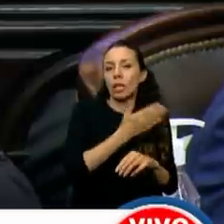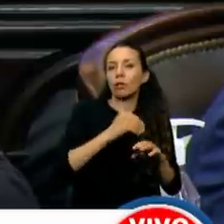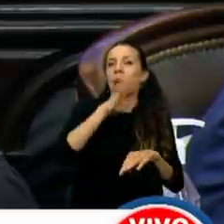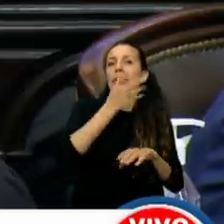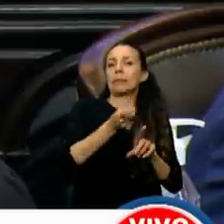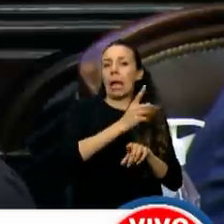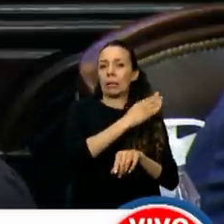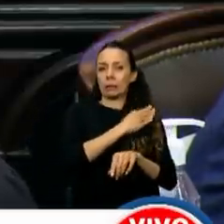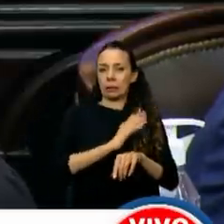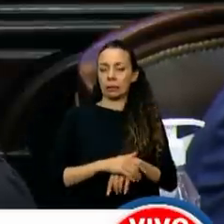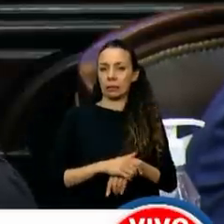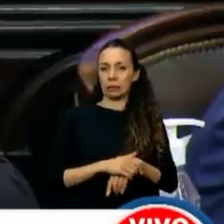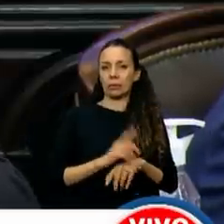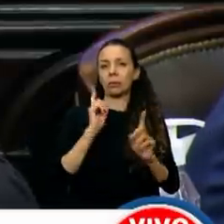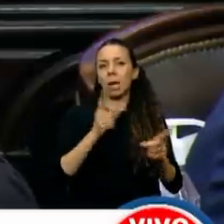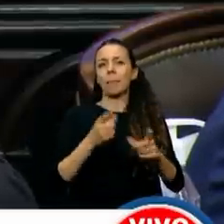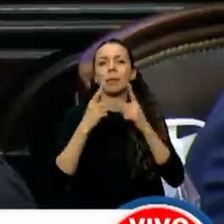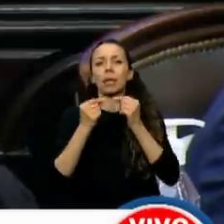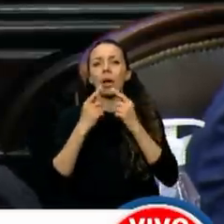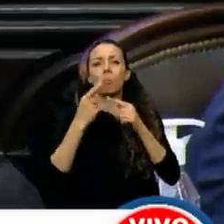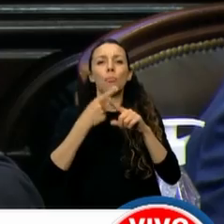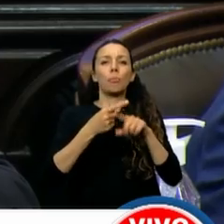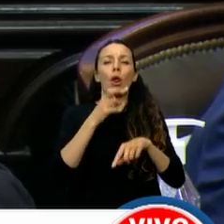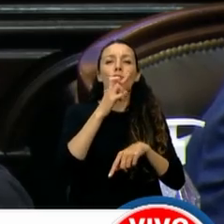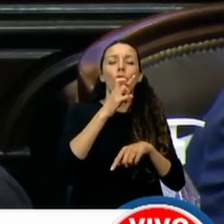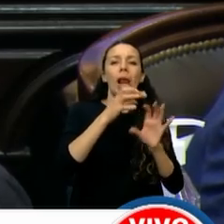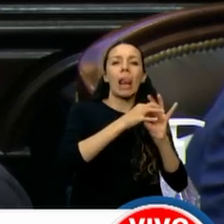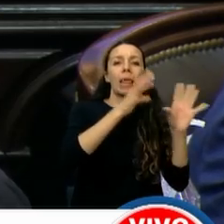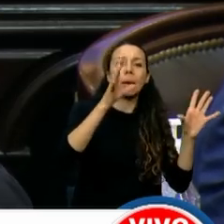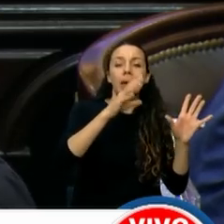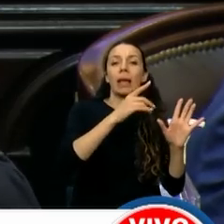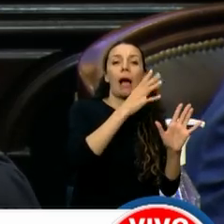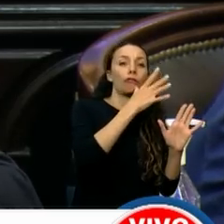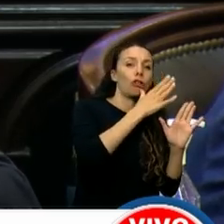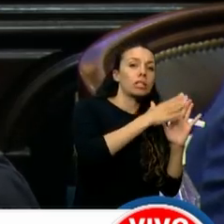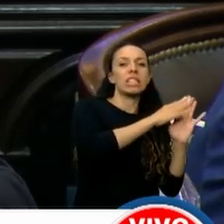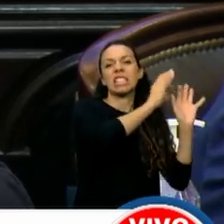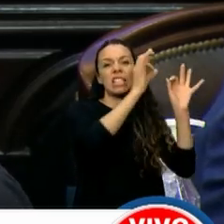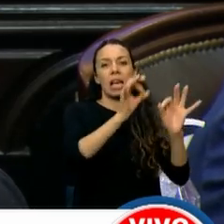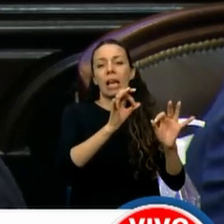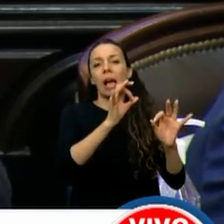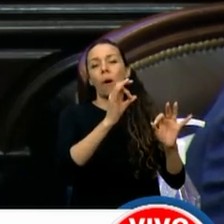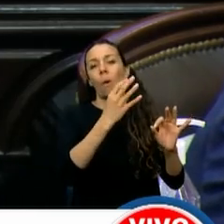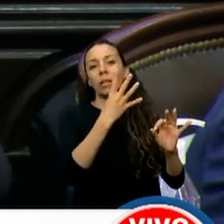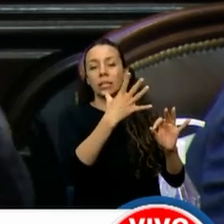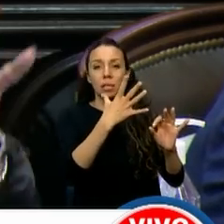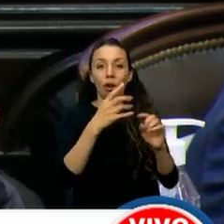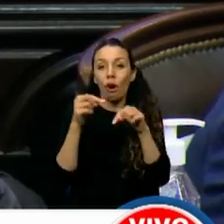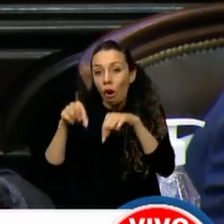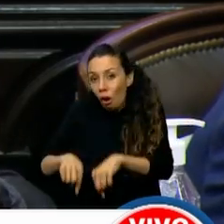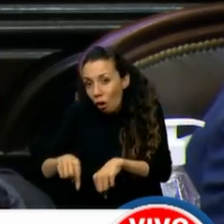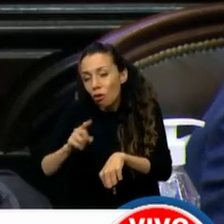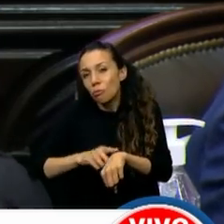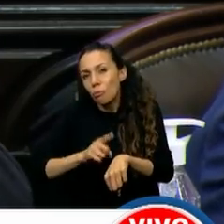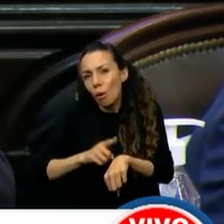doble libre a 14 que llego 45 y hoy con el congelamiento del mercado superó holgadamente